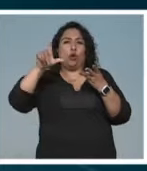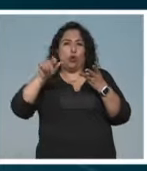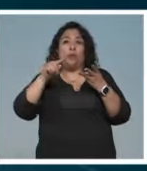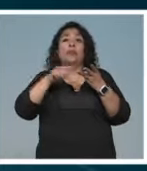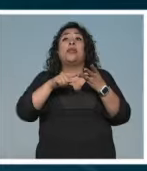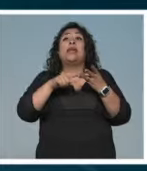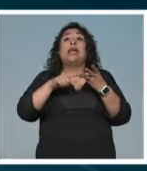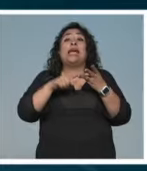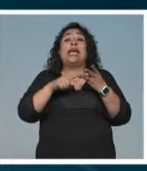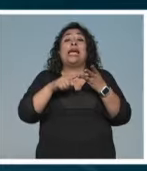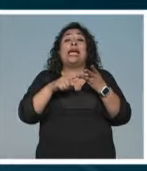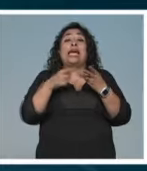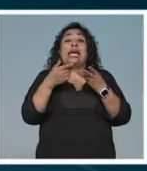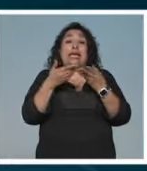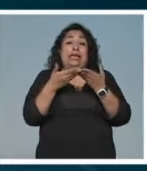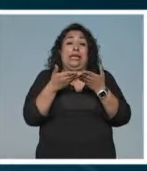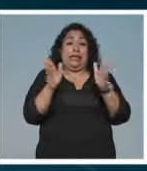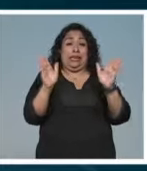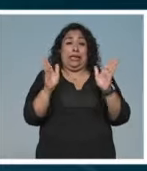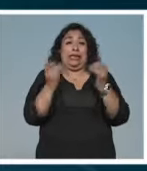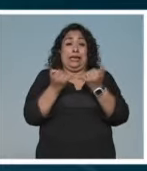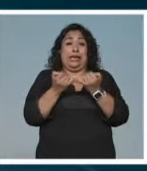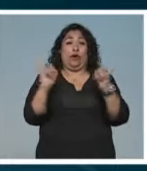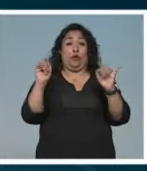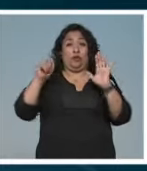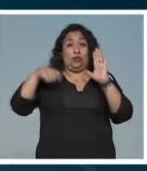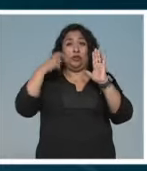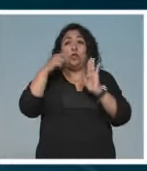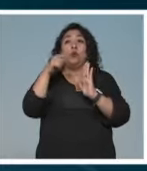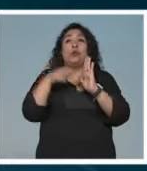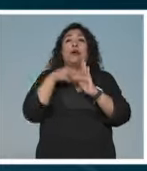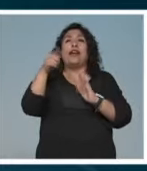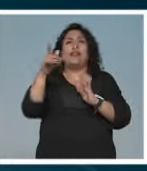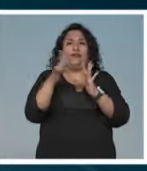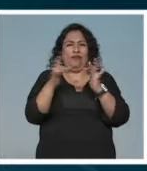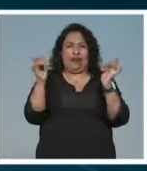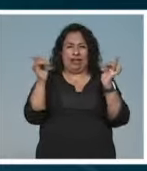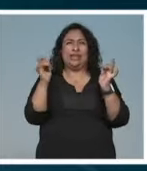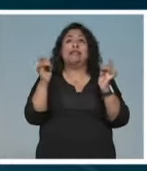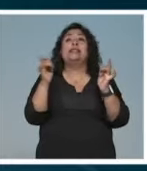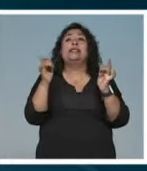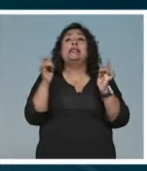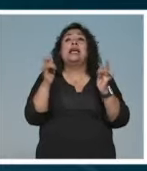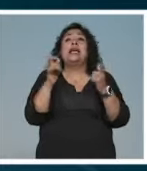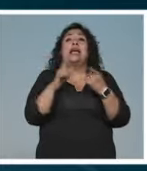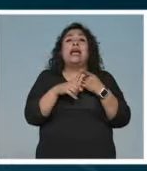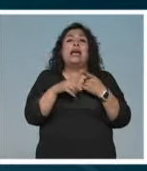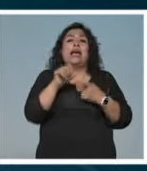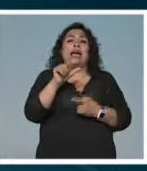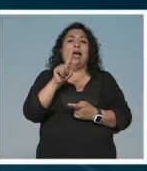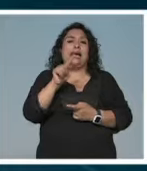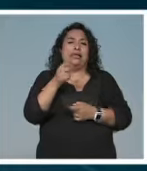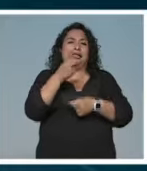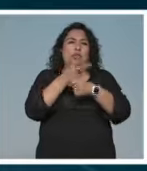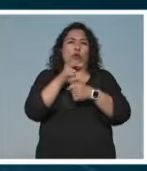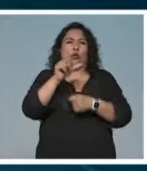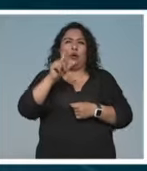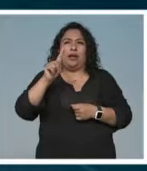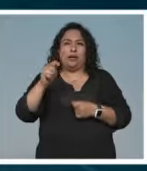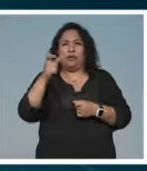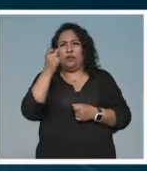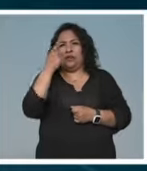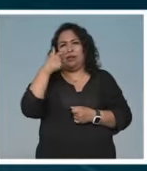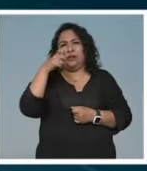La cinta encargada de abrir esta edición desde la ciudad costera de Francia es Le Deuxième Acte, el segundo acto de